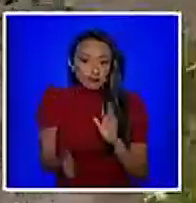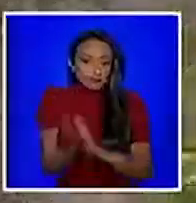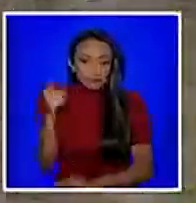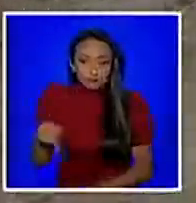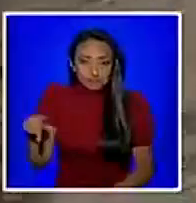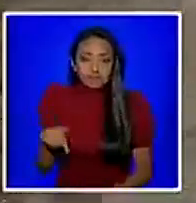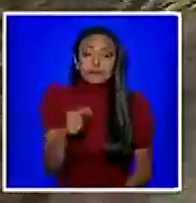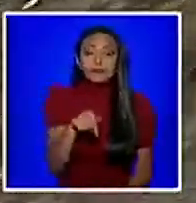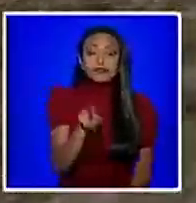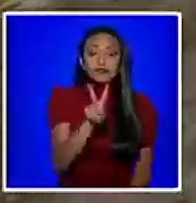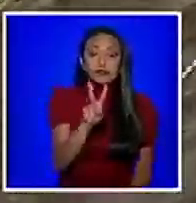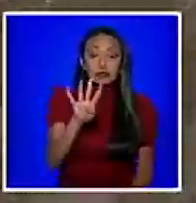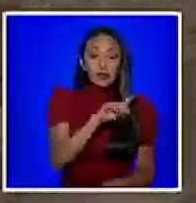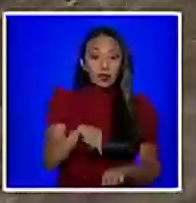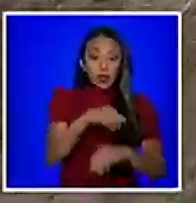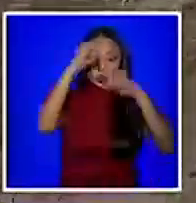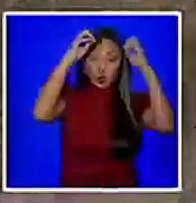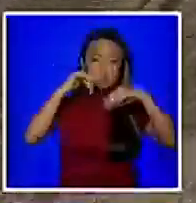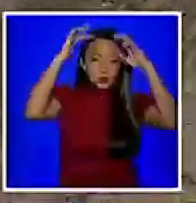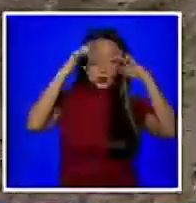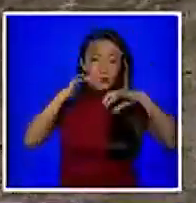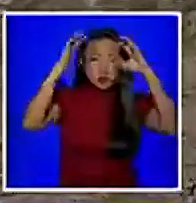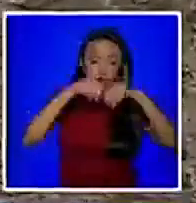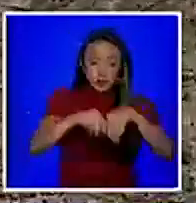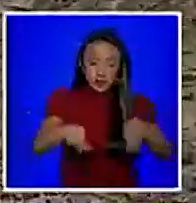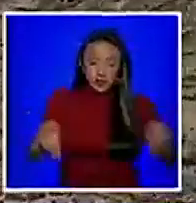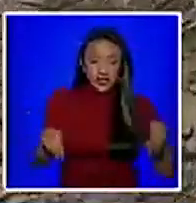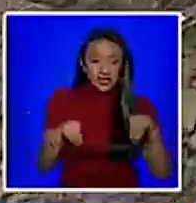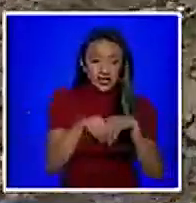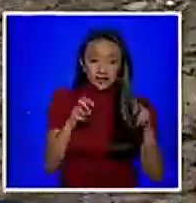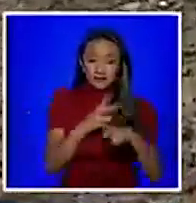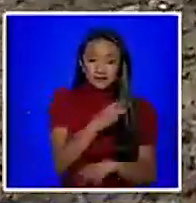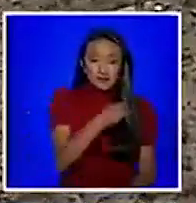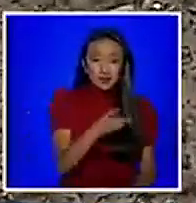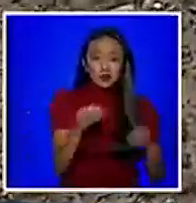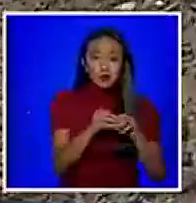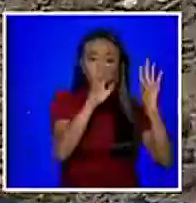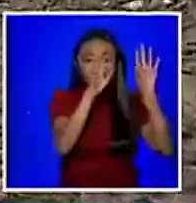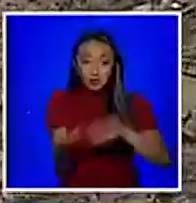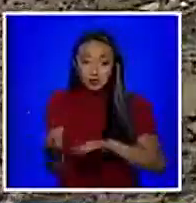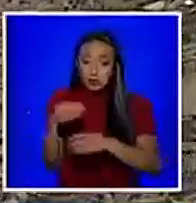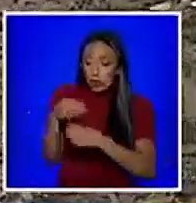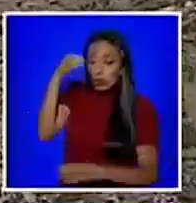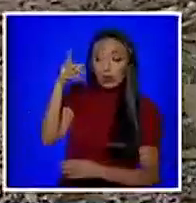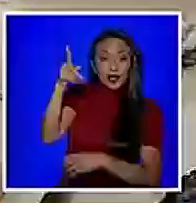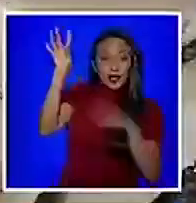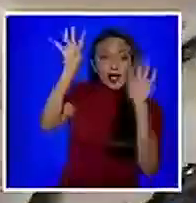más de 24 horas provocó el deslizamiento de tierra, pero también el colapso de un poste de energía en la